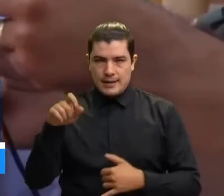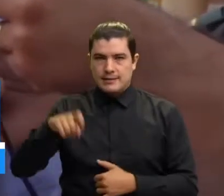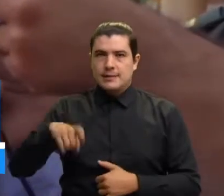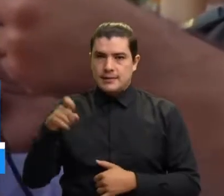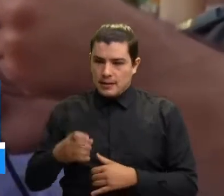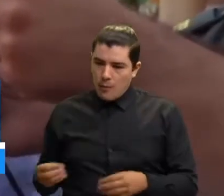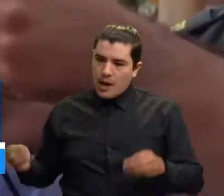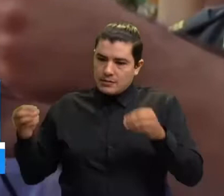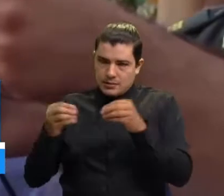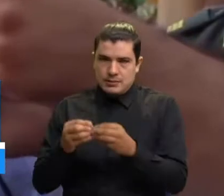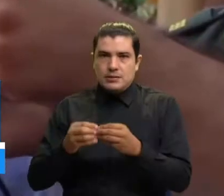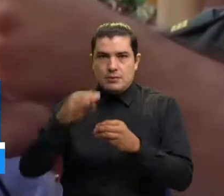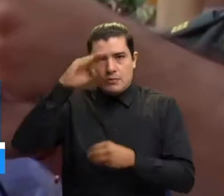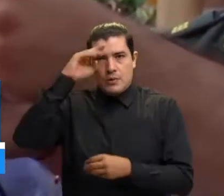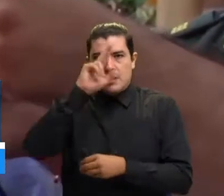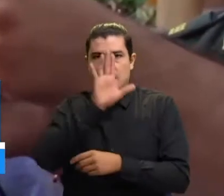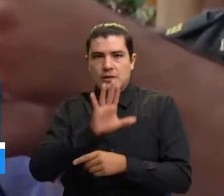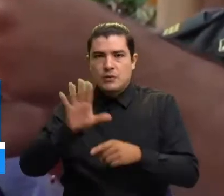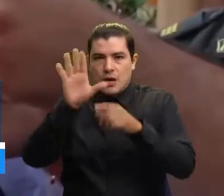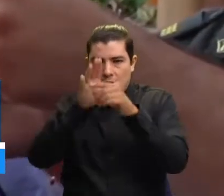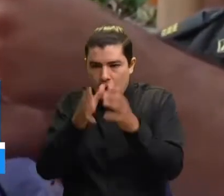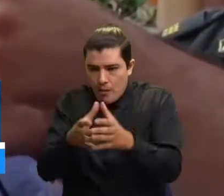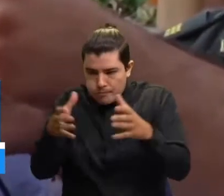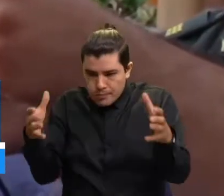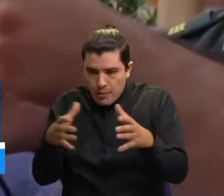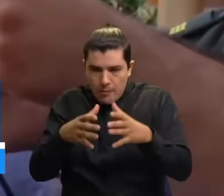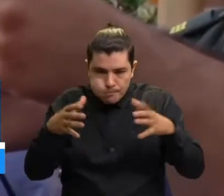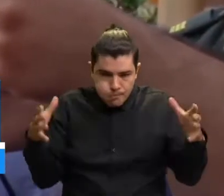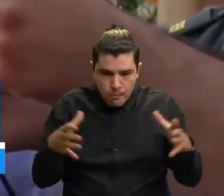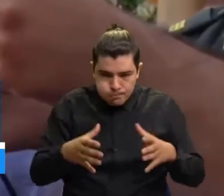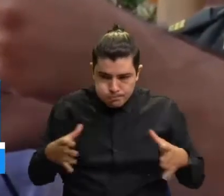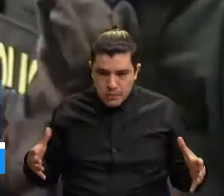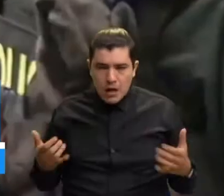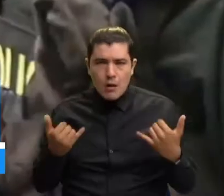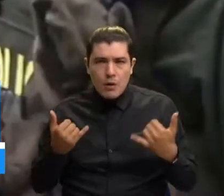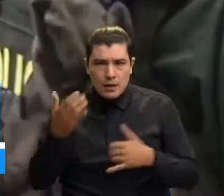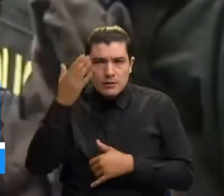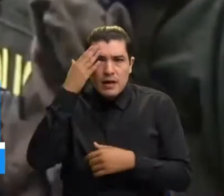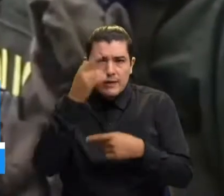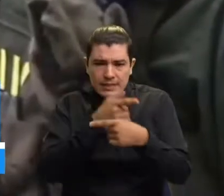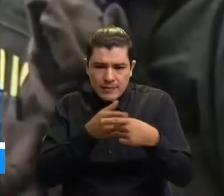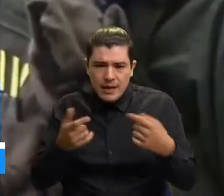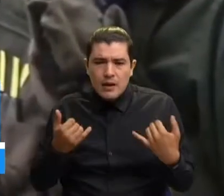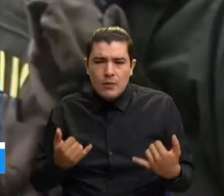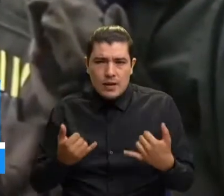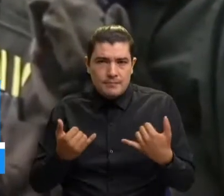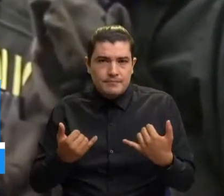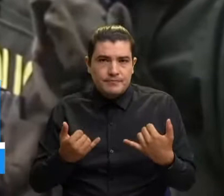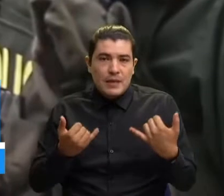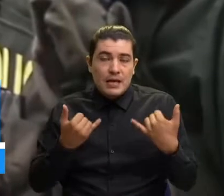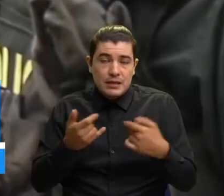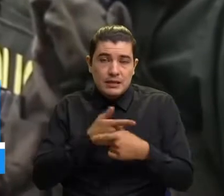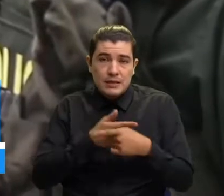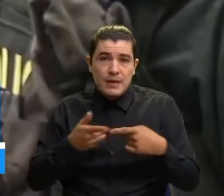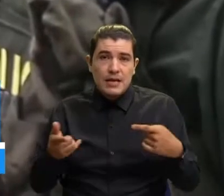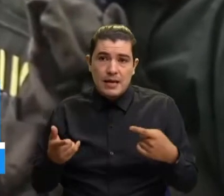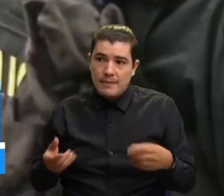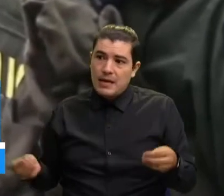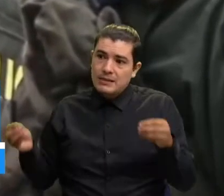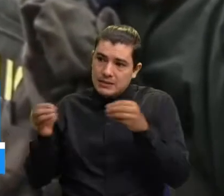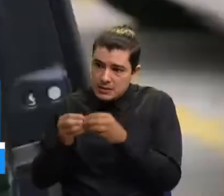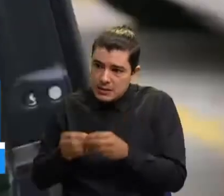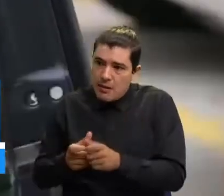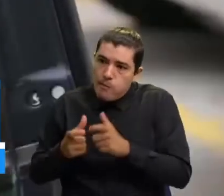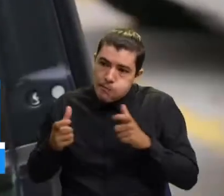supone que esta semana pues aumenta un poco el pie de fuerza, volvemos a tener 4 cuadrantes y más disponibilidad de